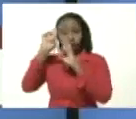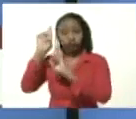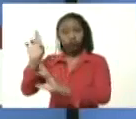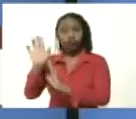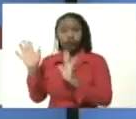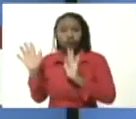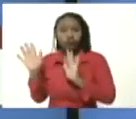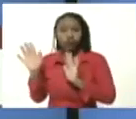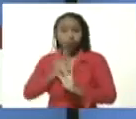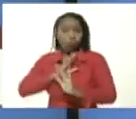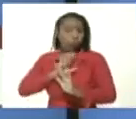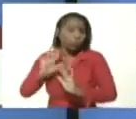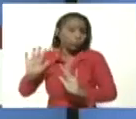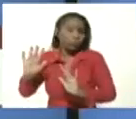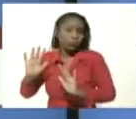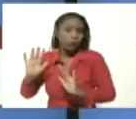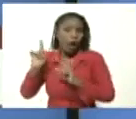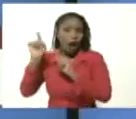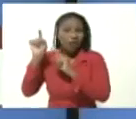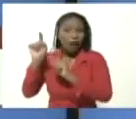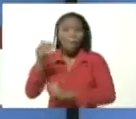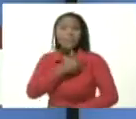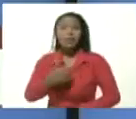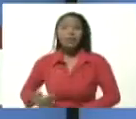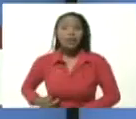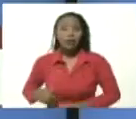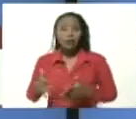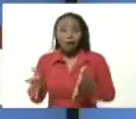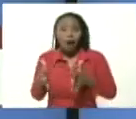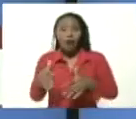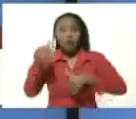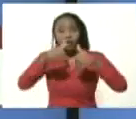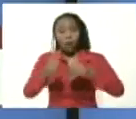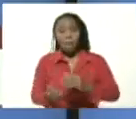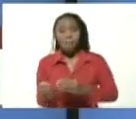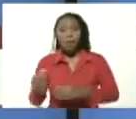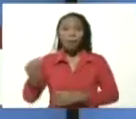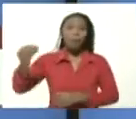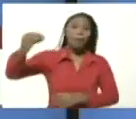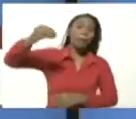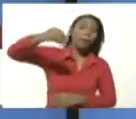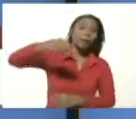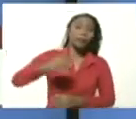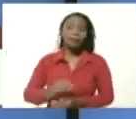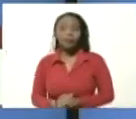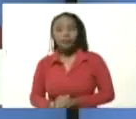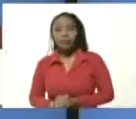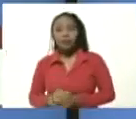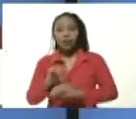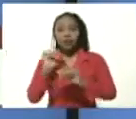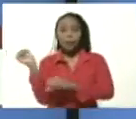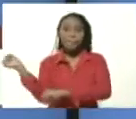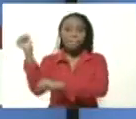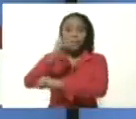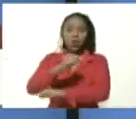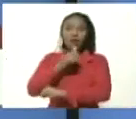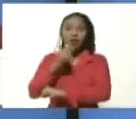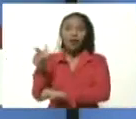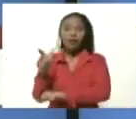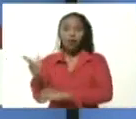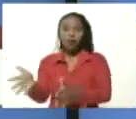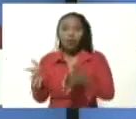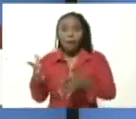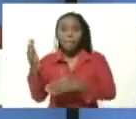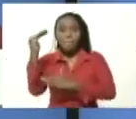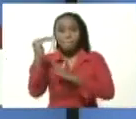Ese es su sistema. Que haya un presidente que obtuvo más votos, alguien que obtuvo más votos, termina derrotado por alguien que obtuvo